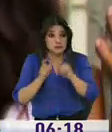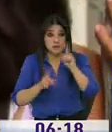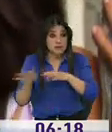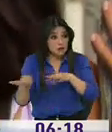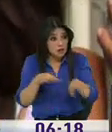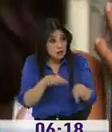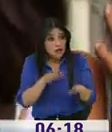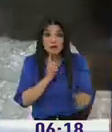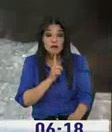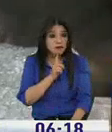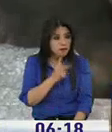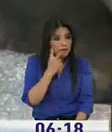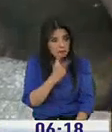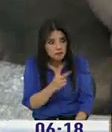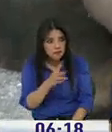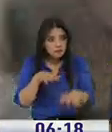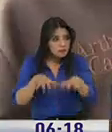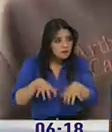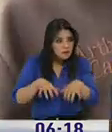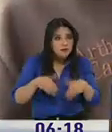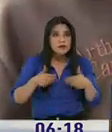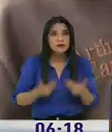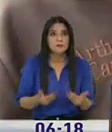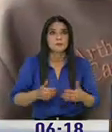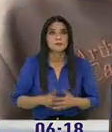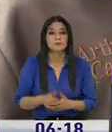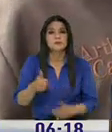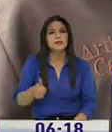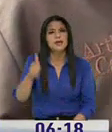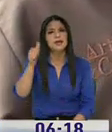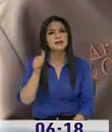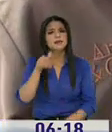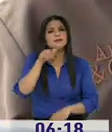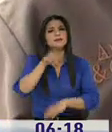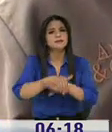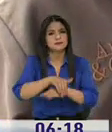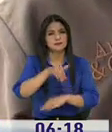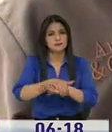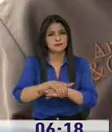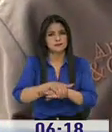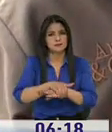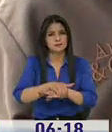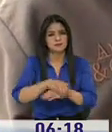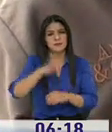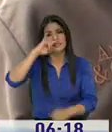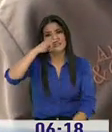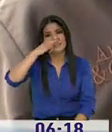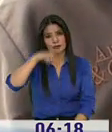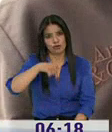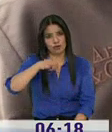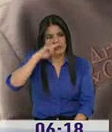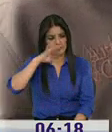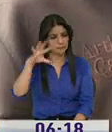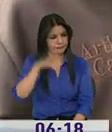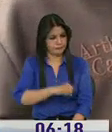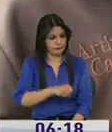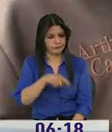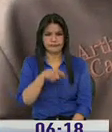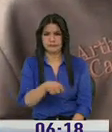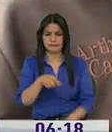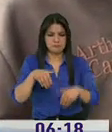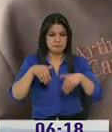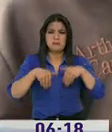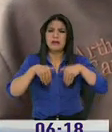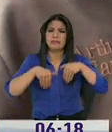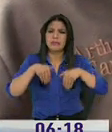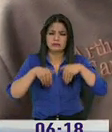se acercaron a observar al cachorro ayer recién ayer en la tarde niño y aquí de la casa se dio cuenta que había nacido